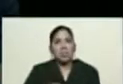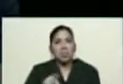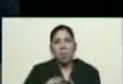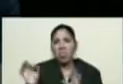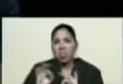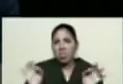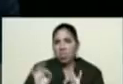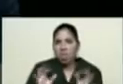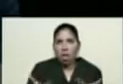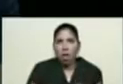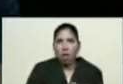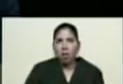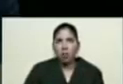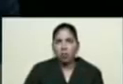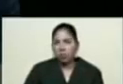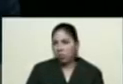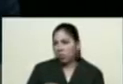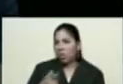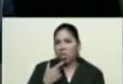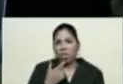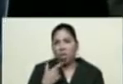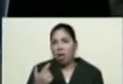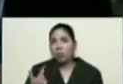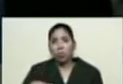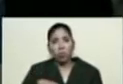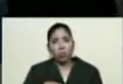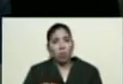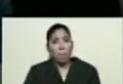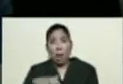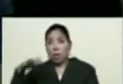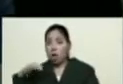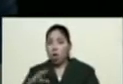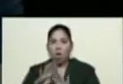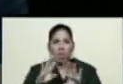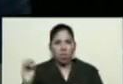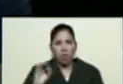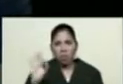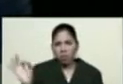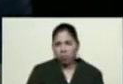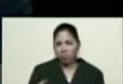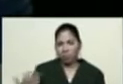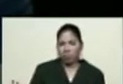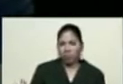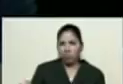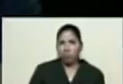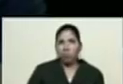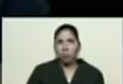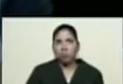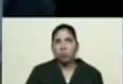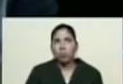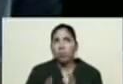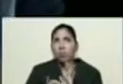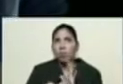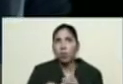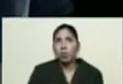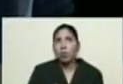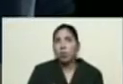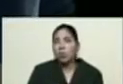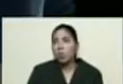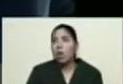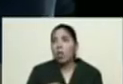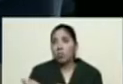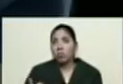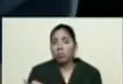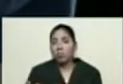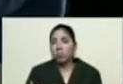decían que eran el 90% del país. ¿Ah? No quisieron participar y utilizaron la constituyente como combustible para su